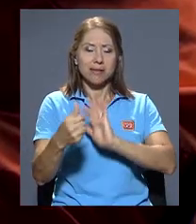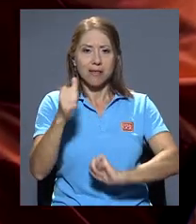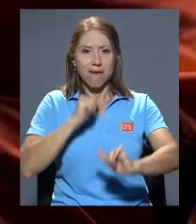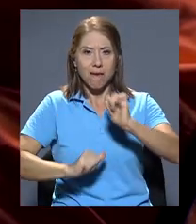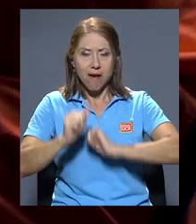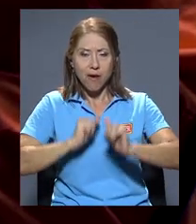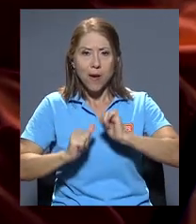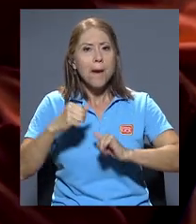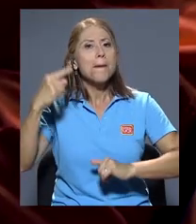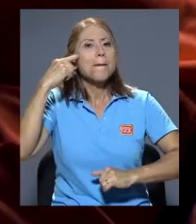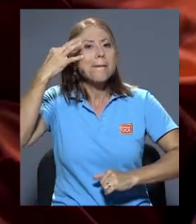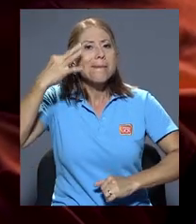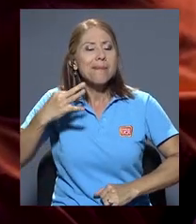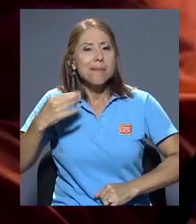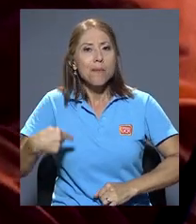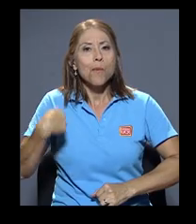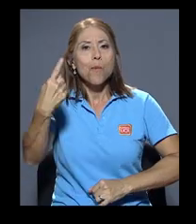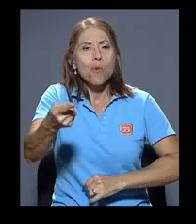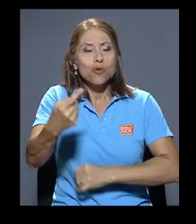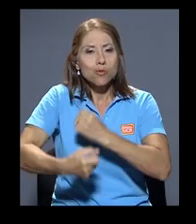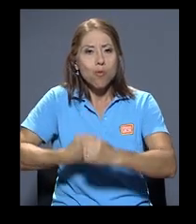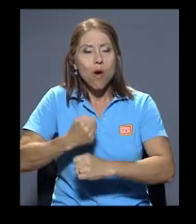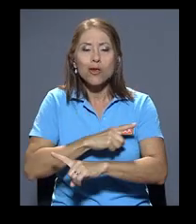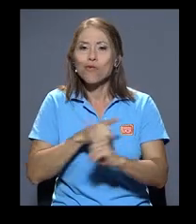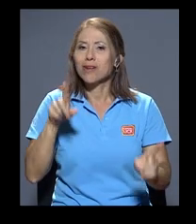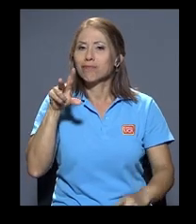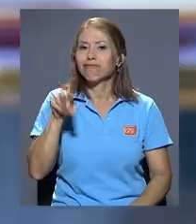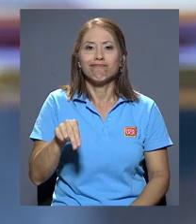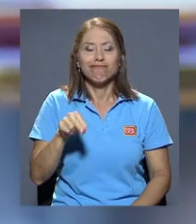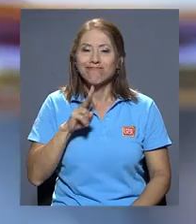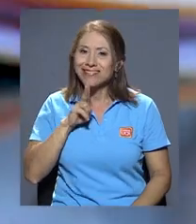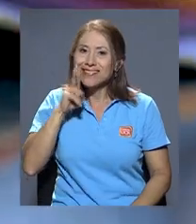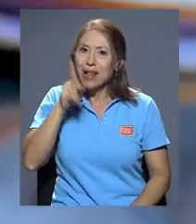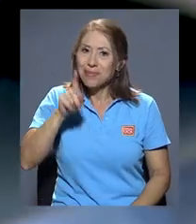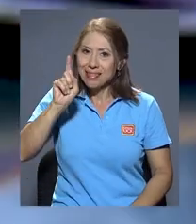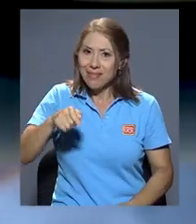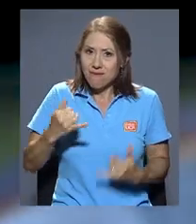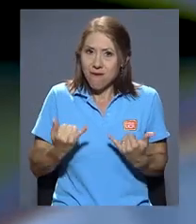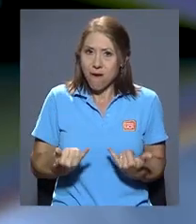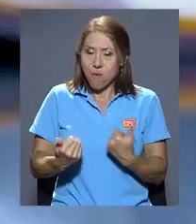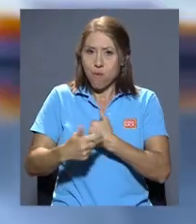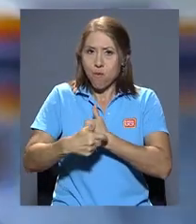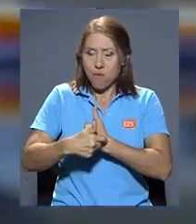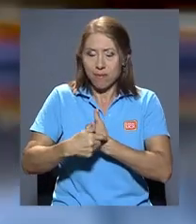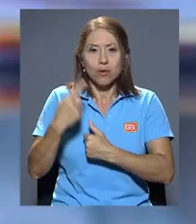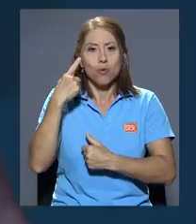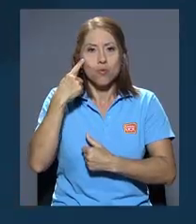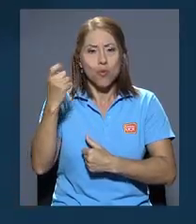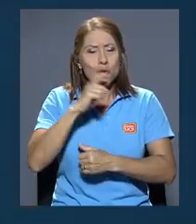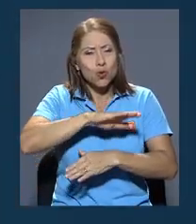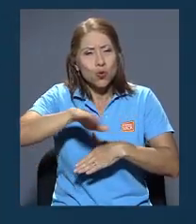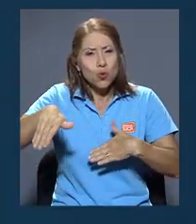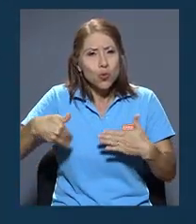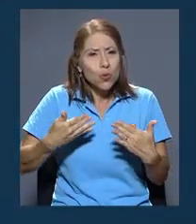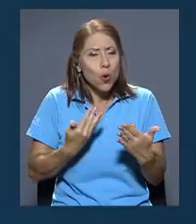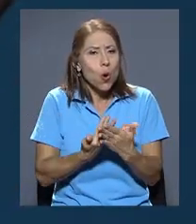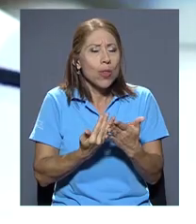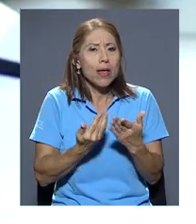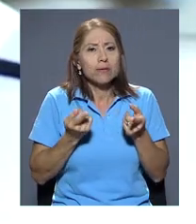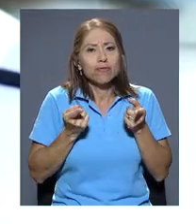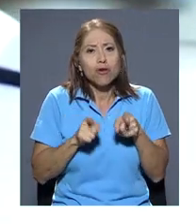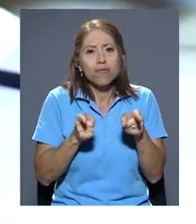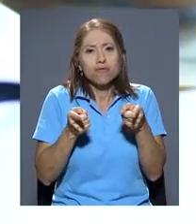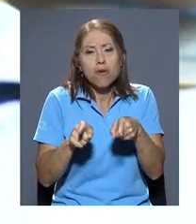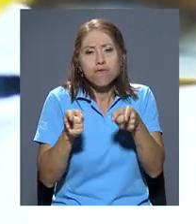Pensábamos que para el próximo año, pero no, realmente el momento tenía que ser este por toda la cadena de